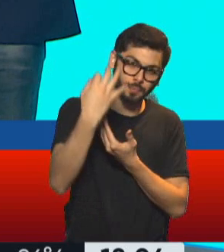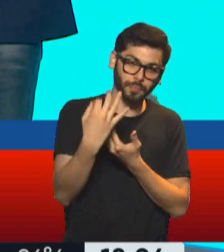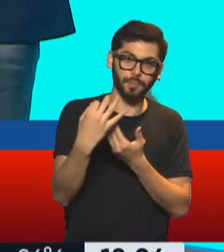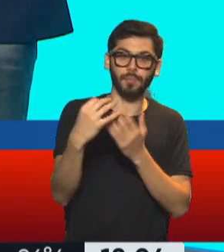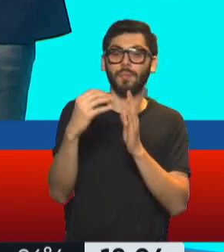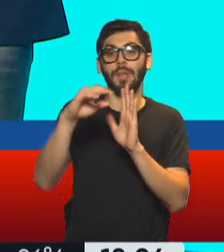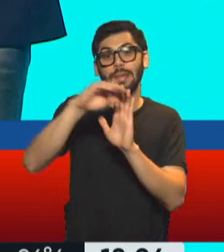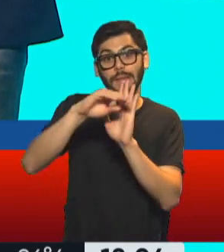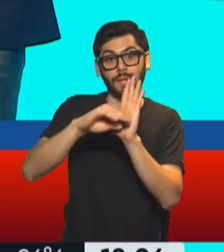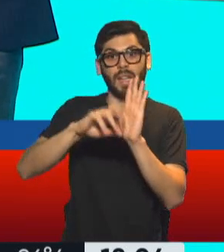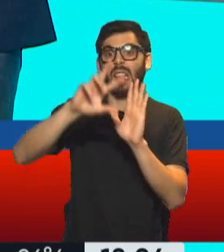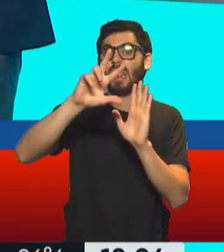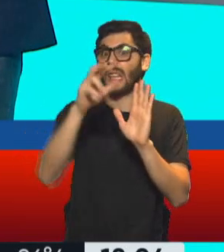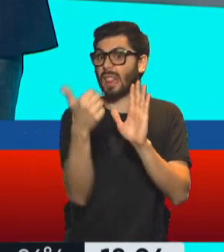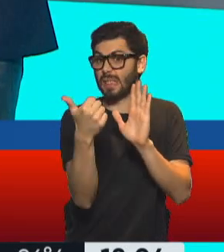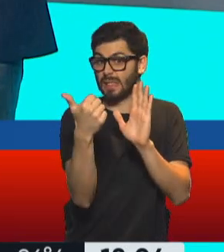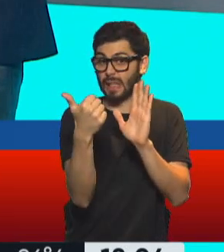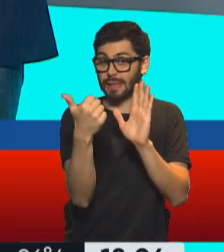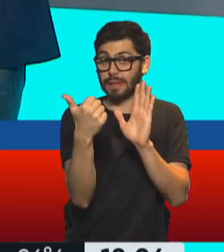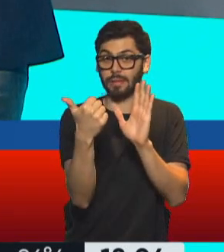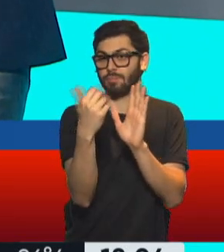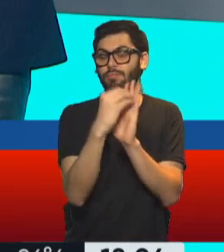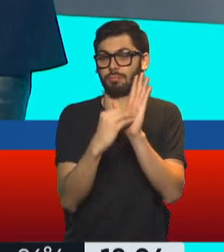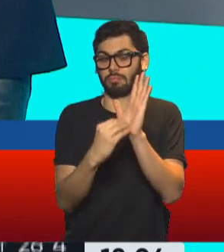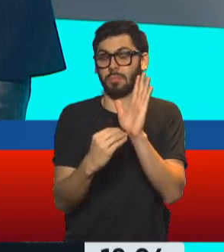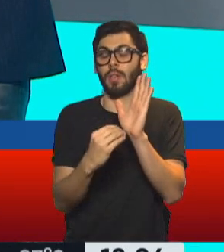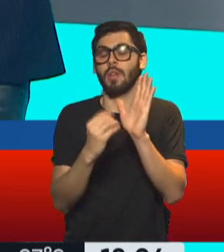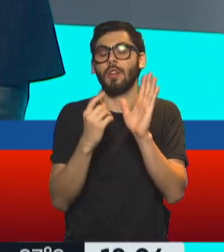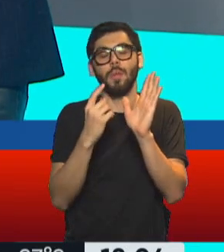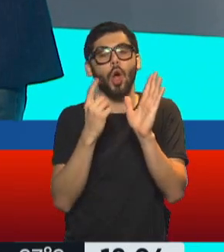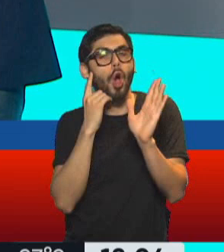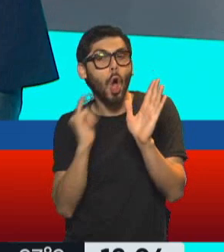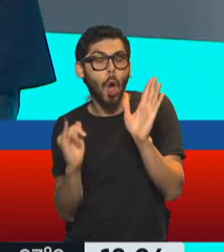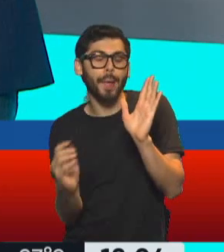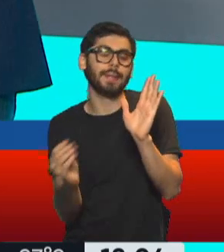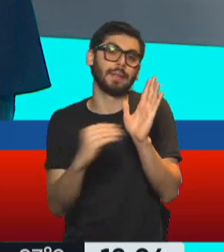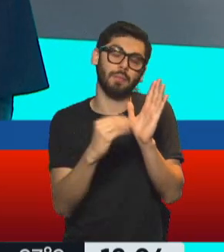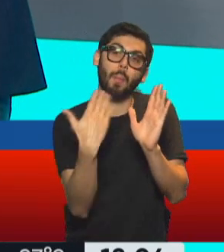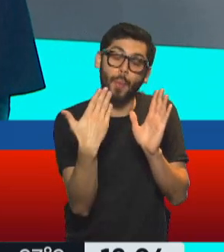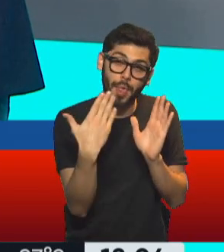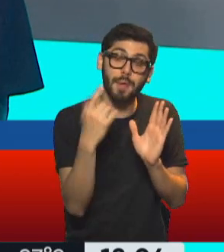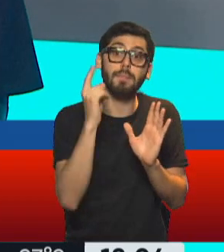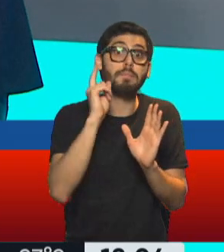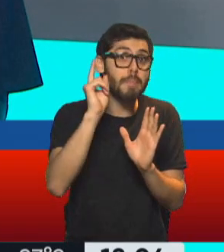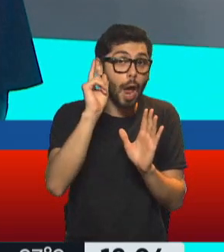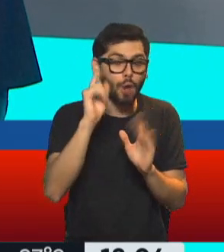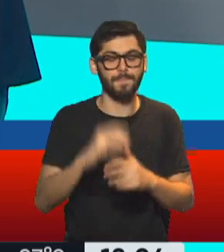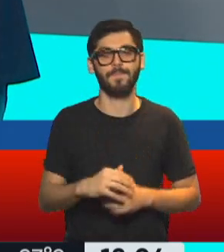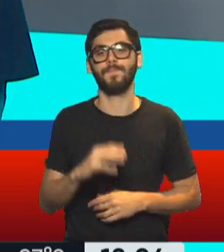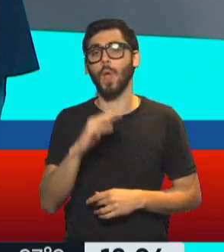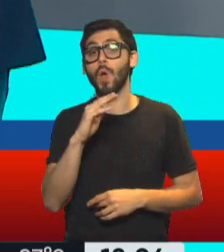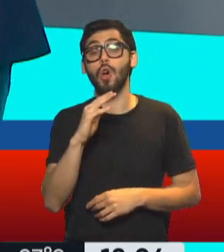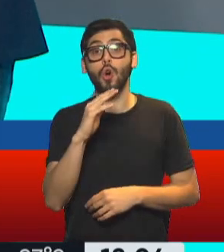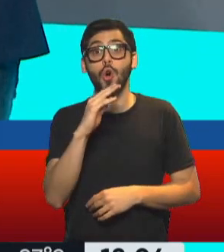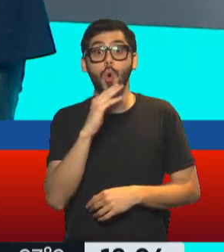están anotados, hay un gris, en consecuencia pueden entrar los juveniles. Ahora, confiado Boca en